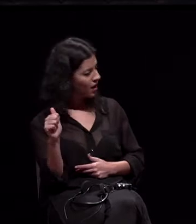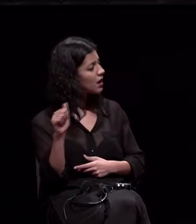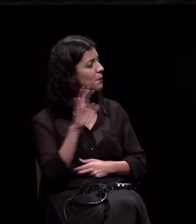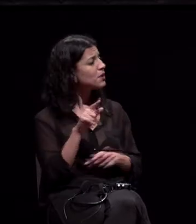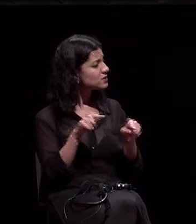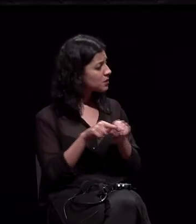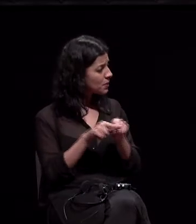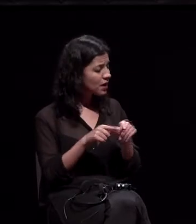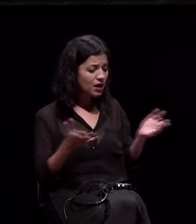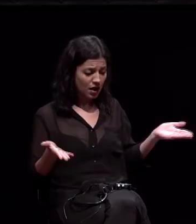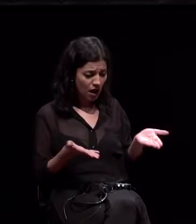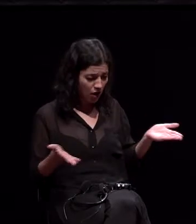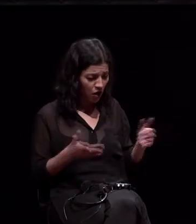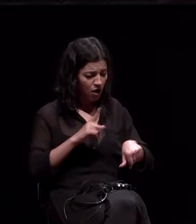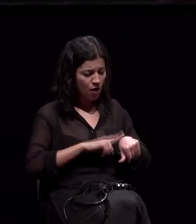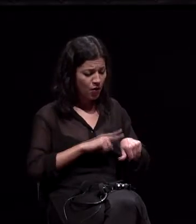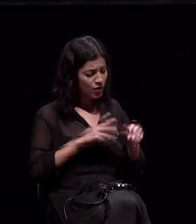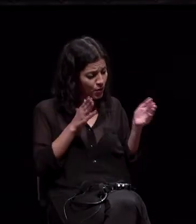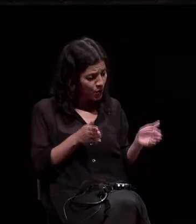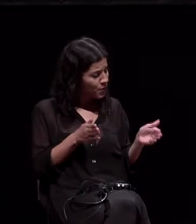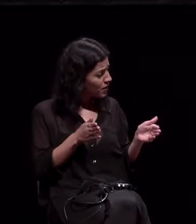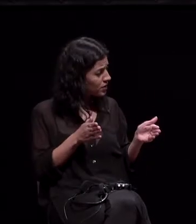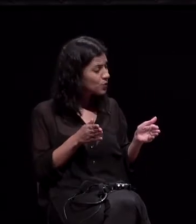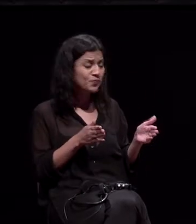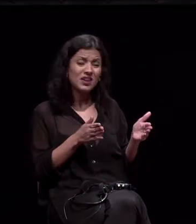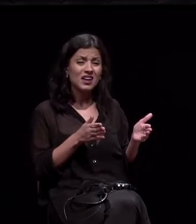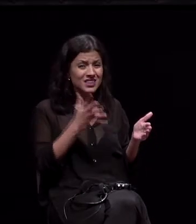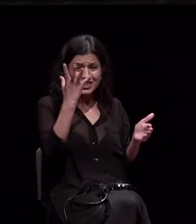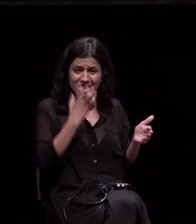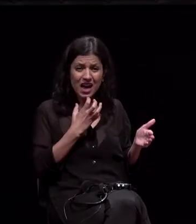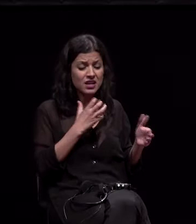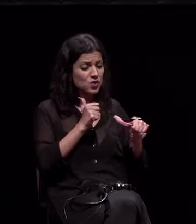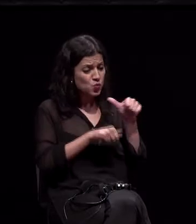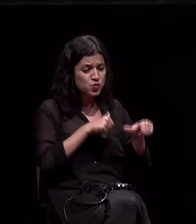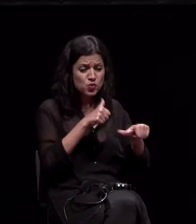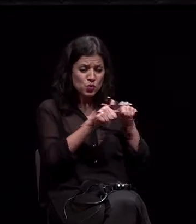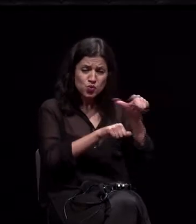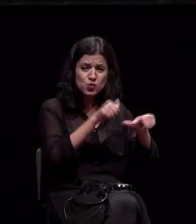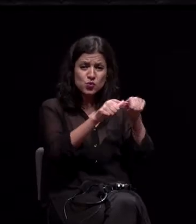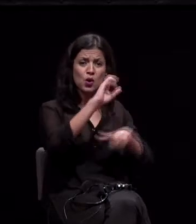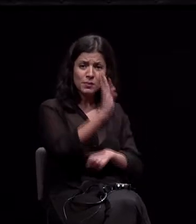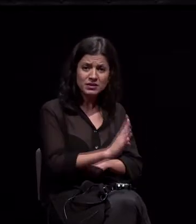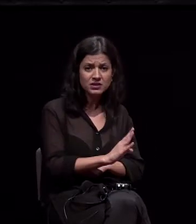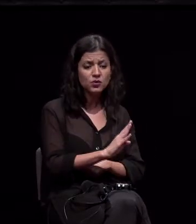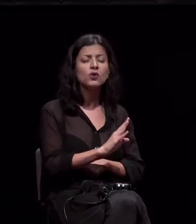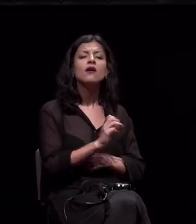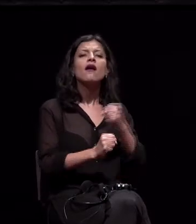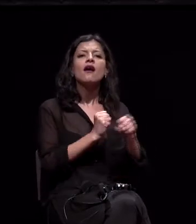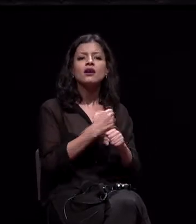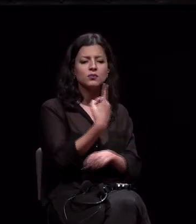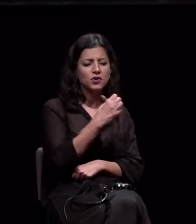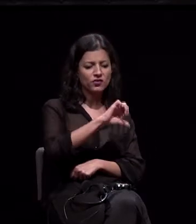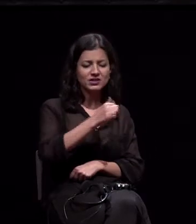momento en que se dan otra serie de transformaciones en Brasil desde la formación de los CPCs, que si